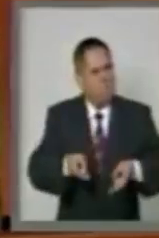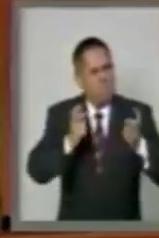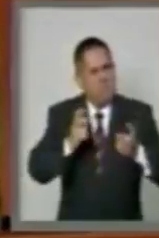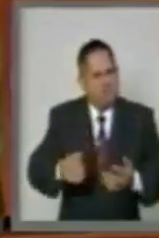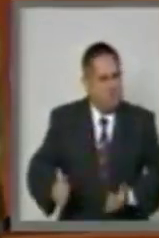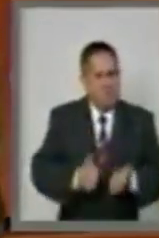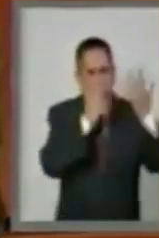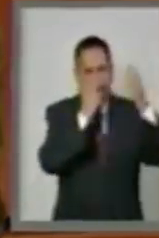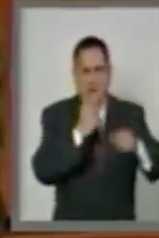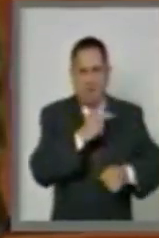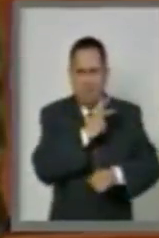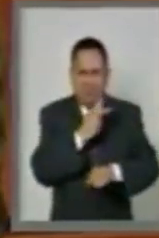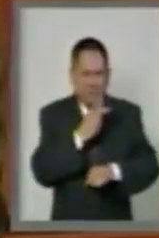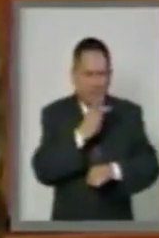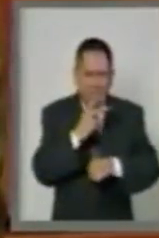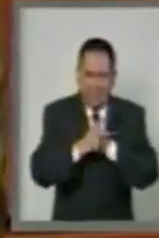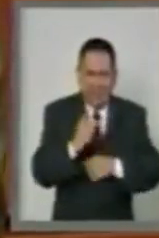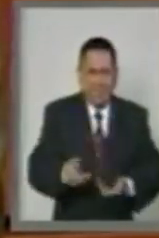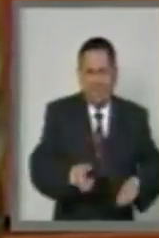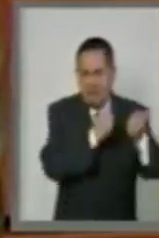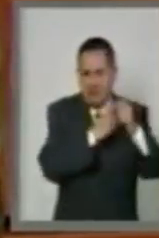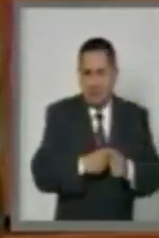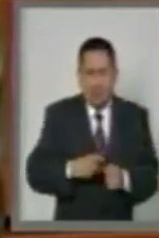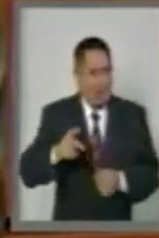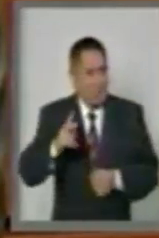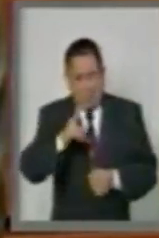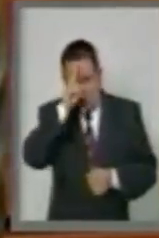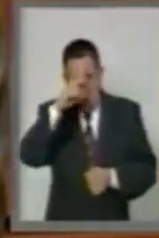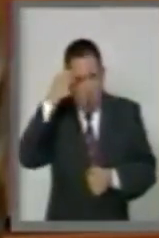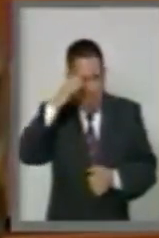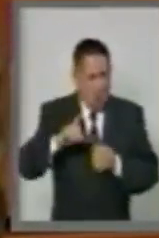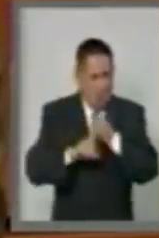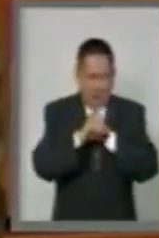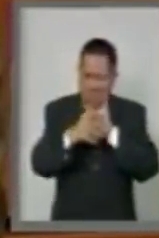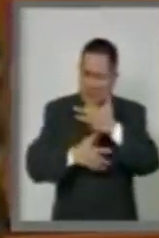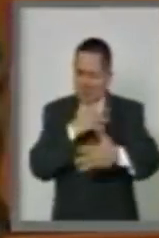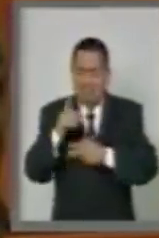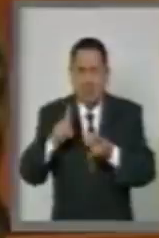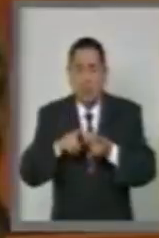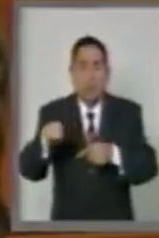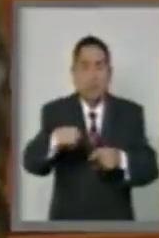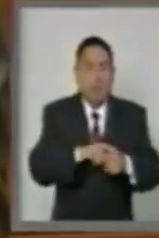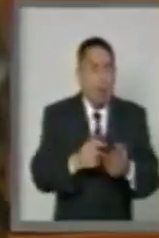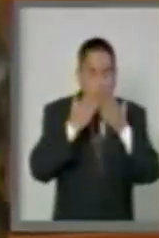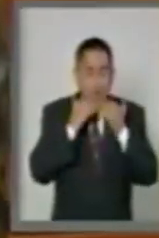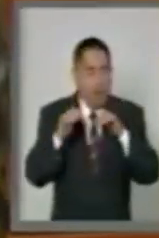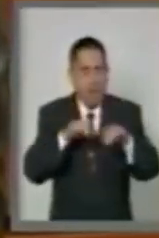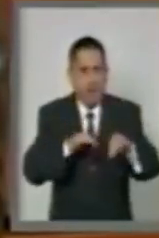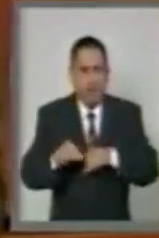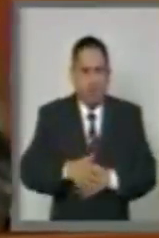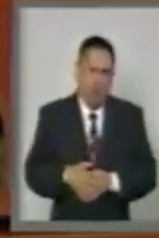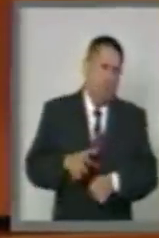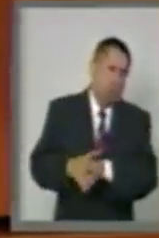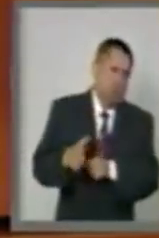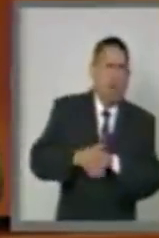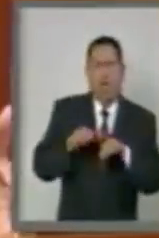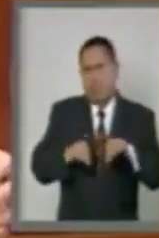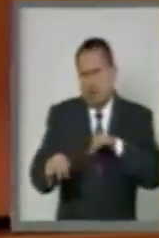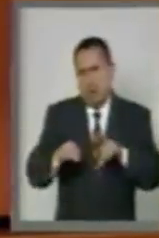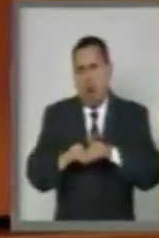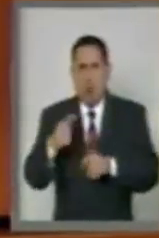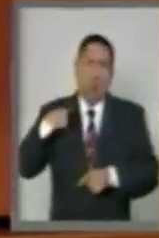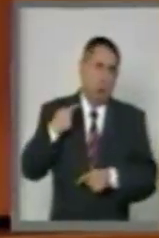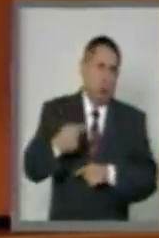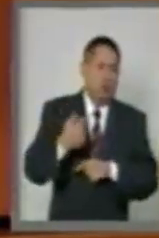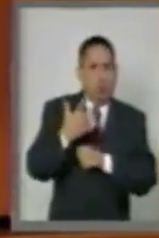país. La violencia está en todos lados porque no hay empleo. No es cierto que el empleo, es que en los